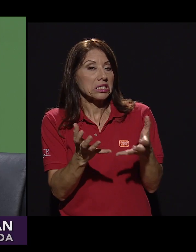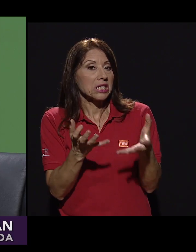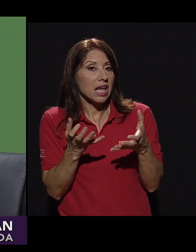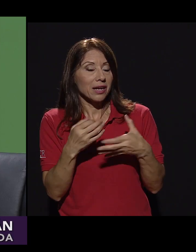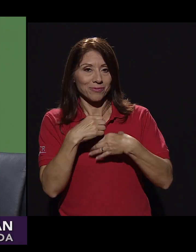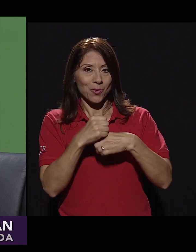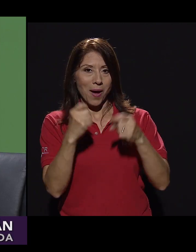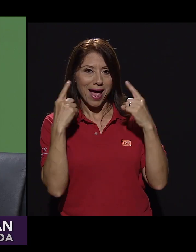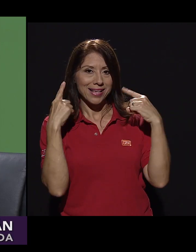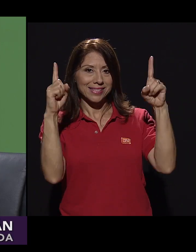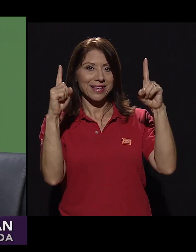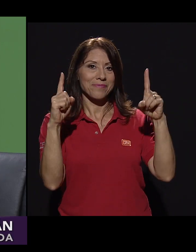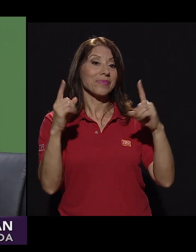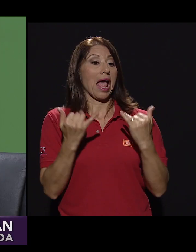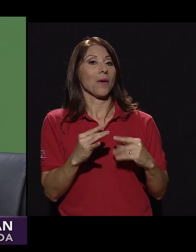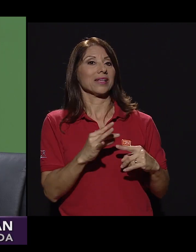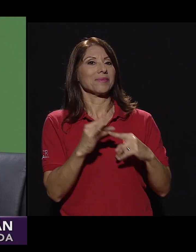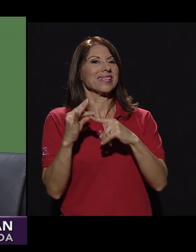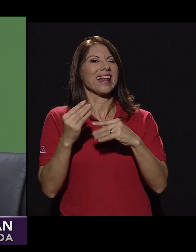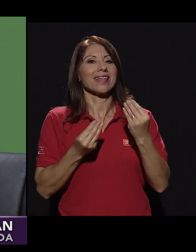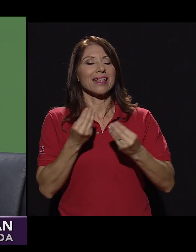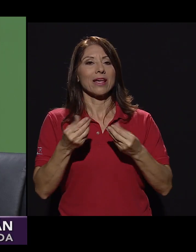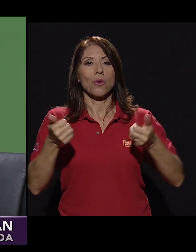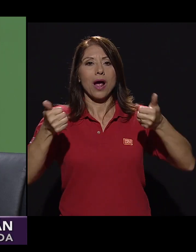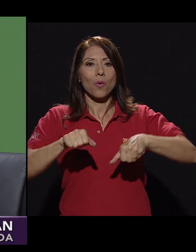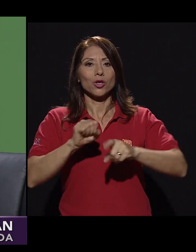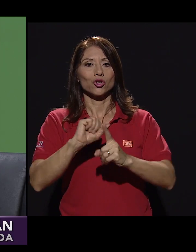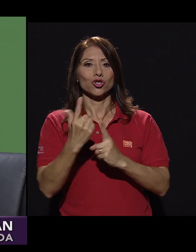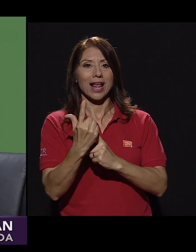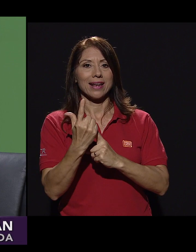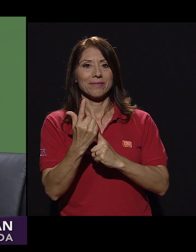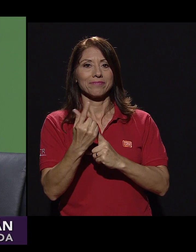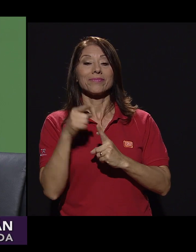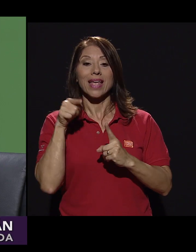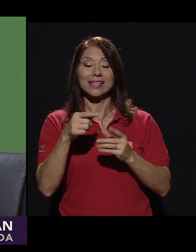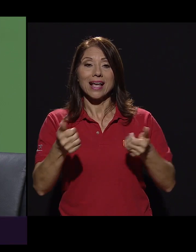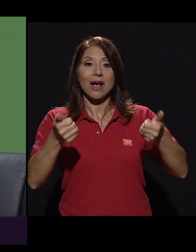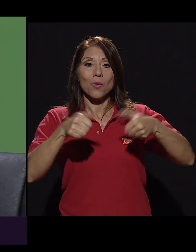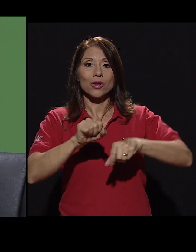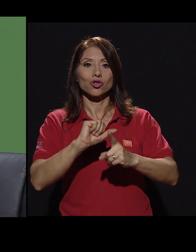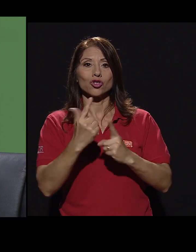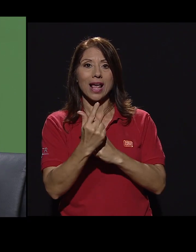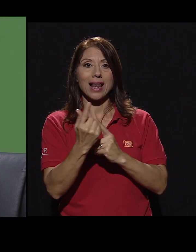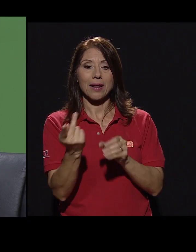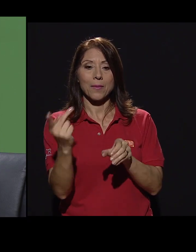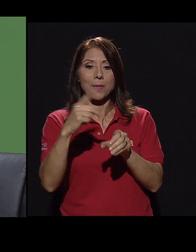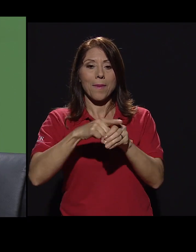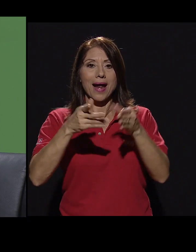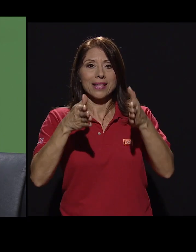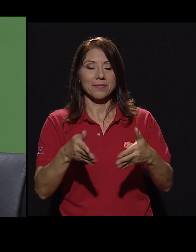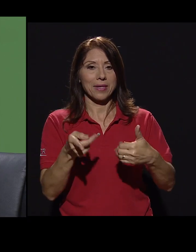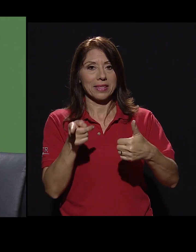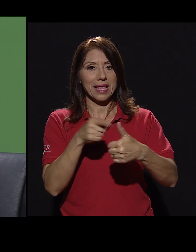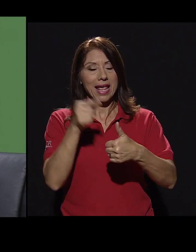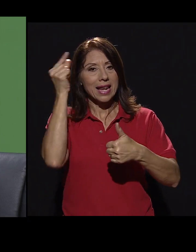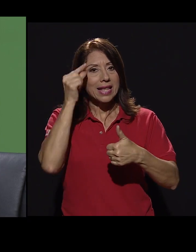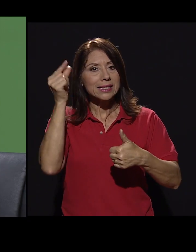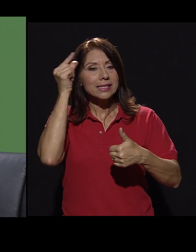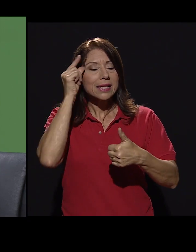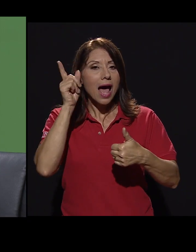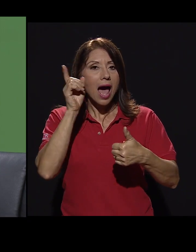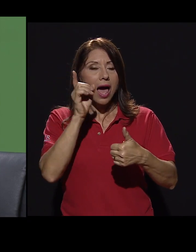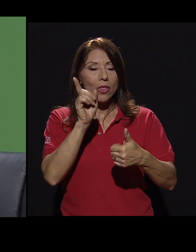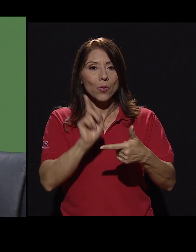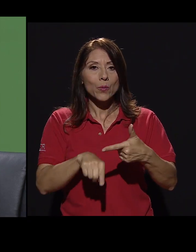Lo hace Y lo que lo ha hecho Especial Es un acuerdo social Y en ese acuerdo social Donde hay actores Tanto el Estado Como